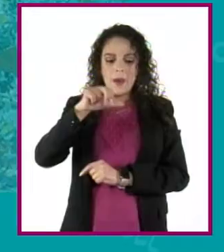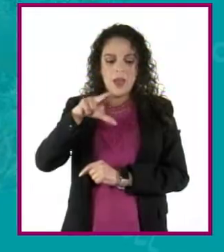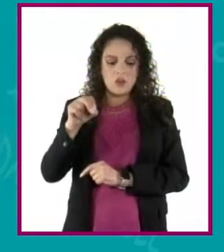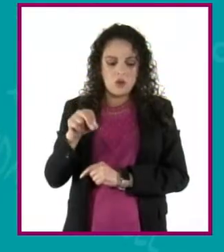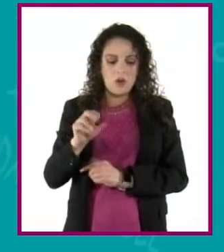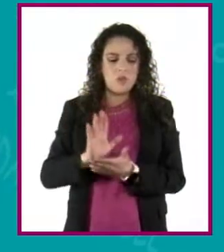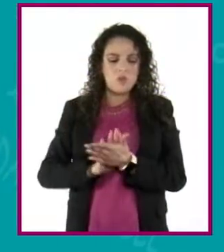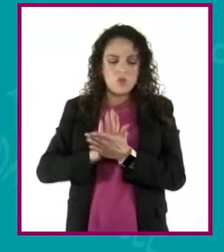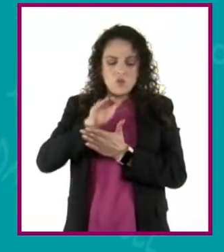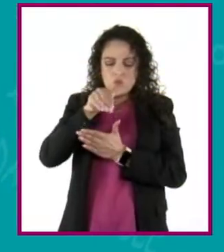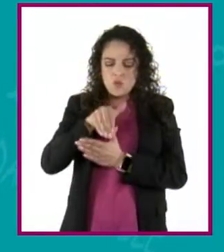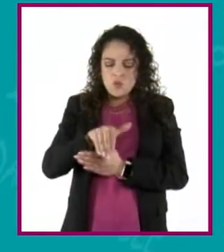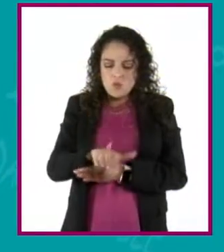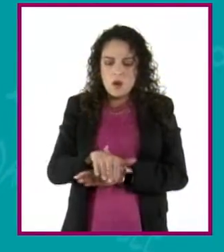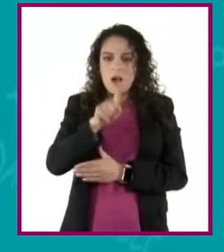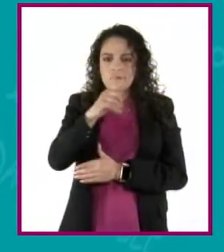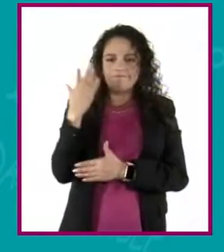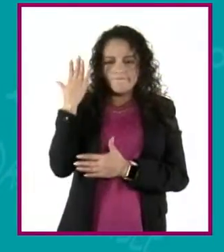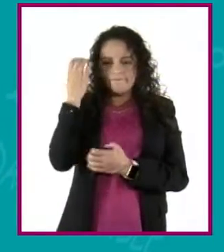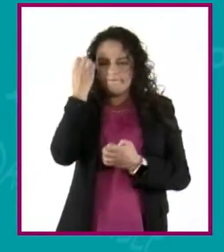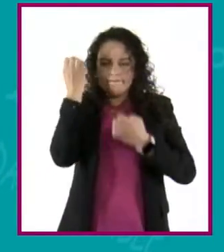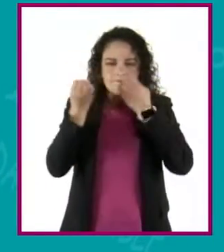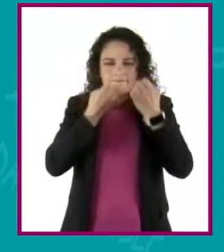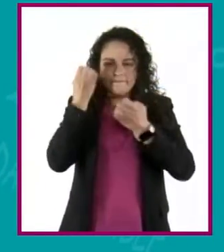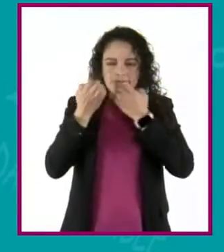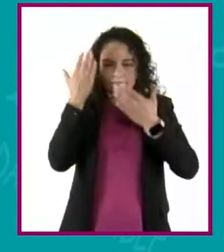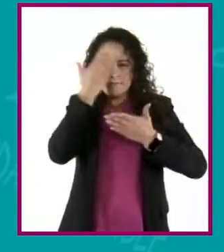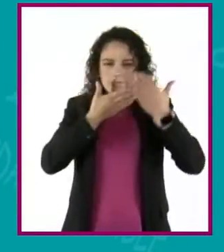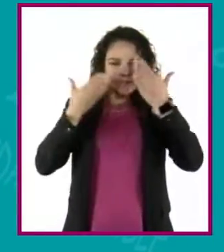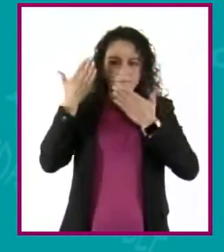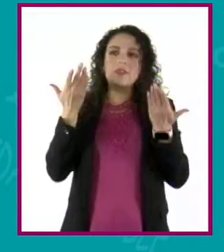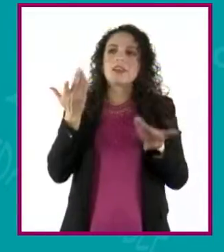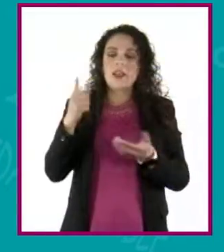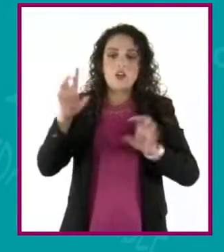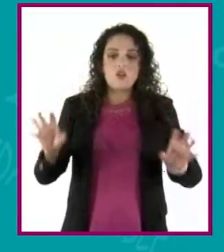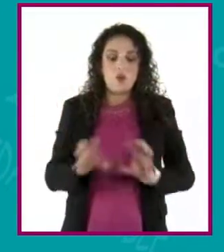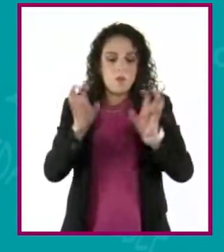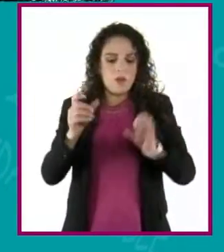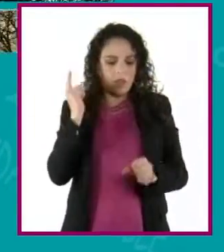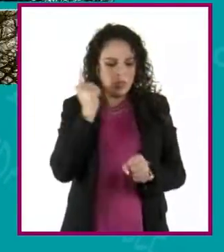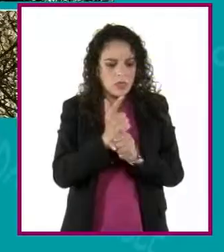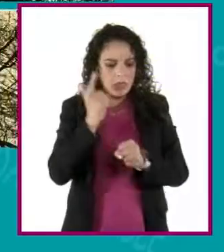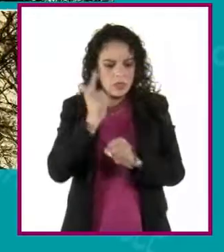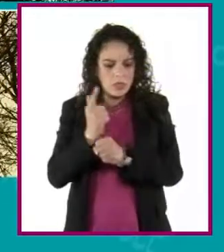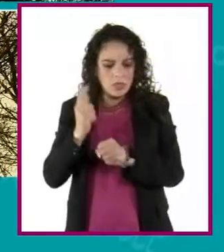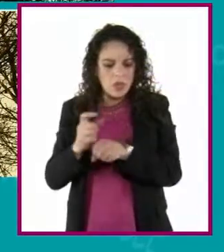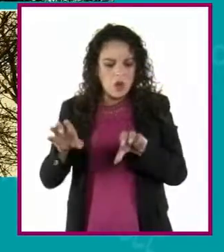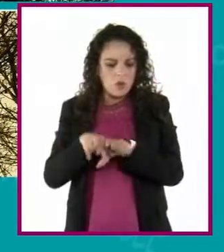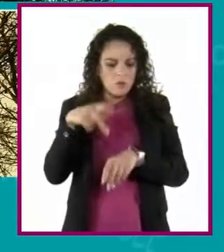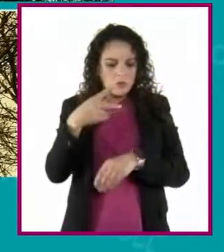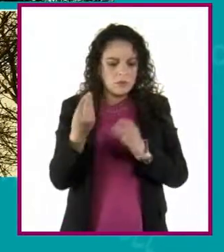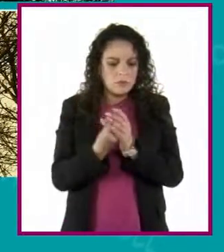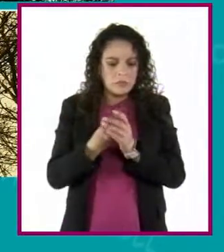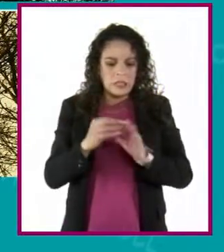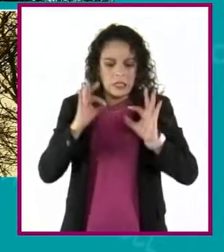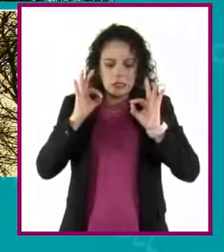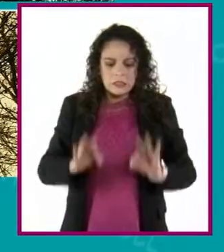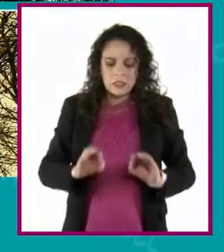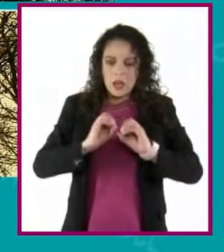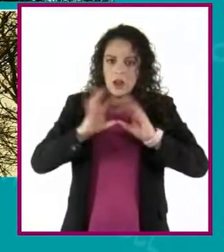y las analizó en su computadora. Encontró que había patrones geométricos que se repetían a distintas escalas con una clara estructura